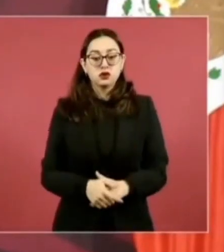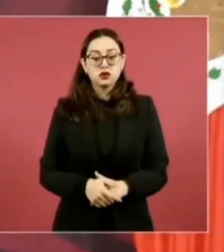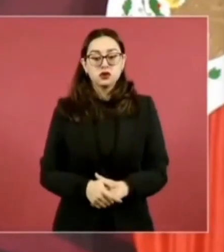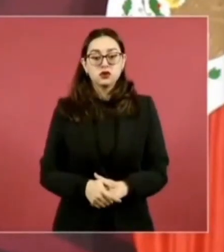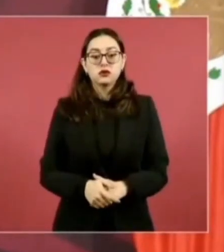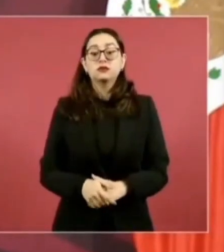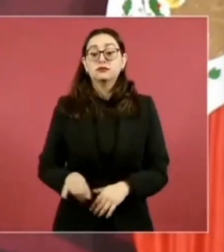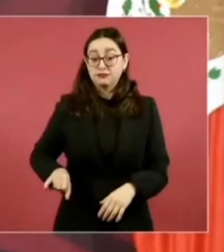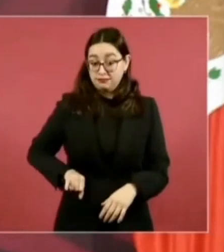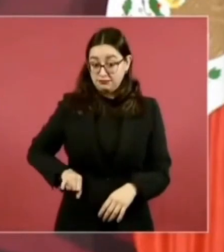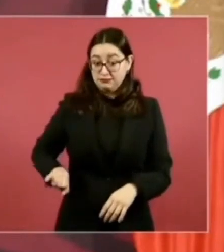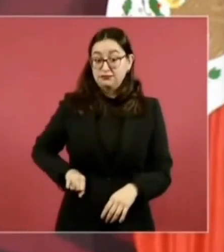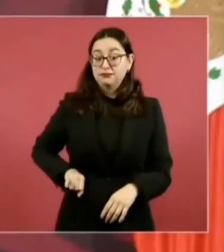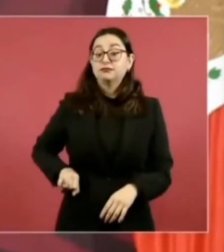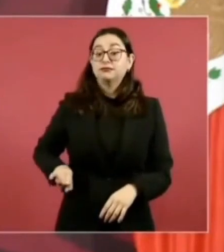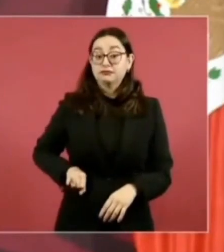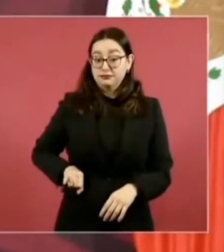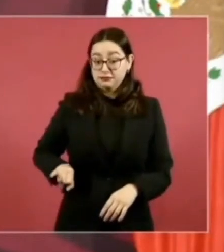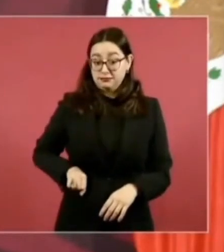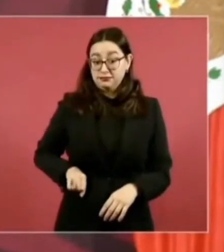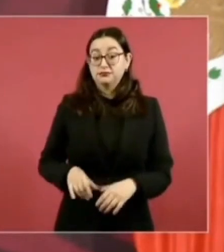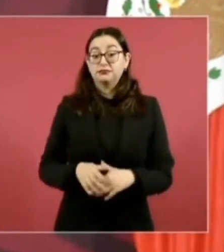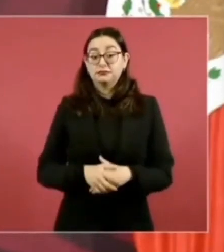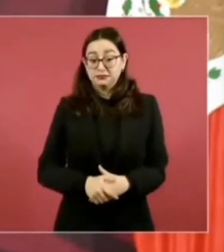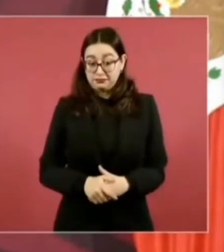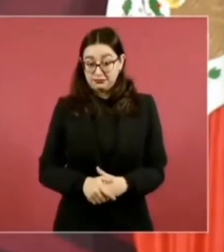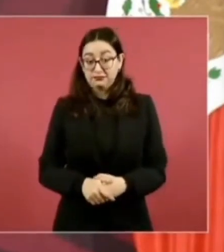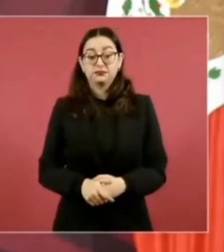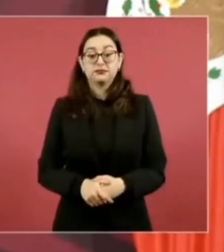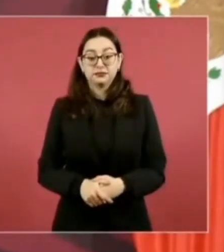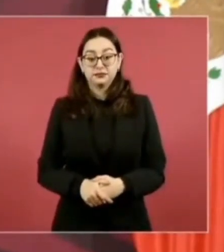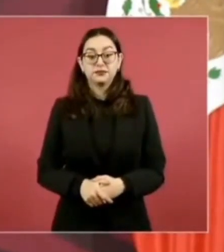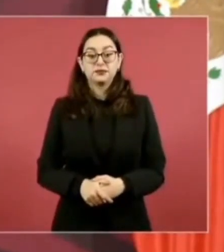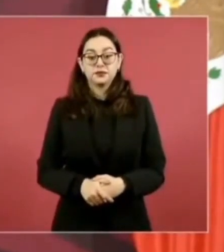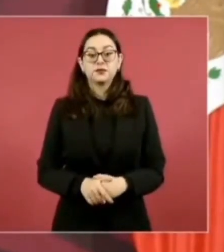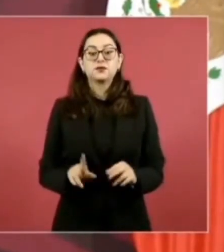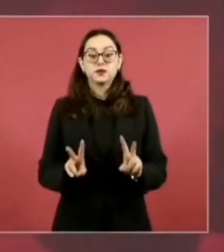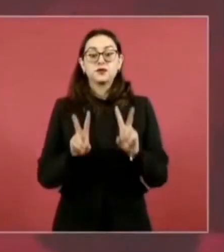Está interesante. Son buenos temas. Vámonos a terminar.